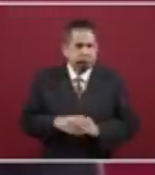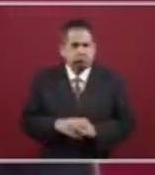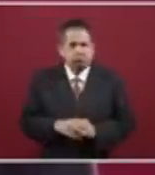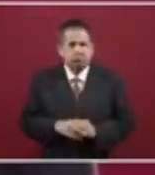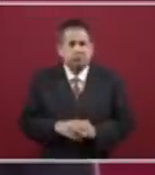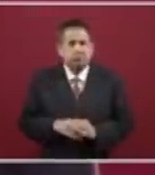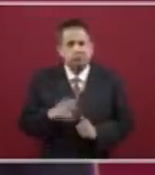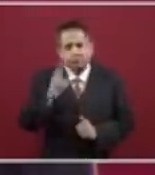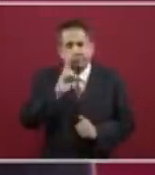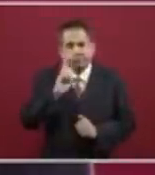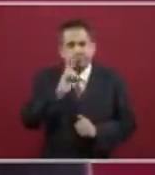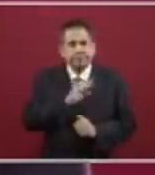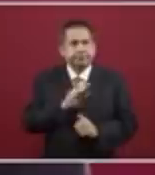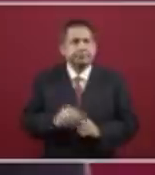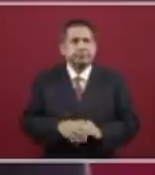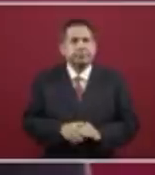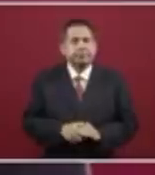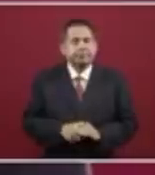este